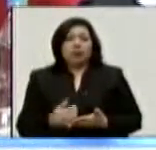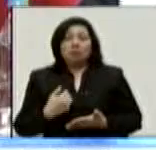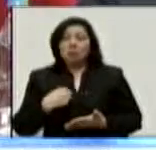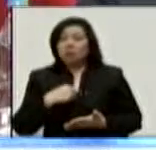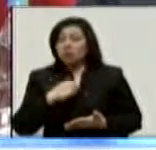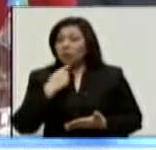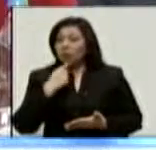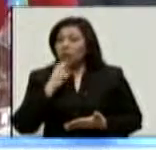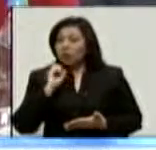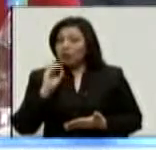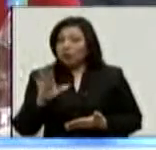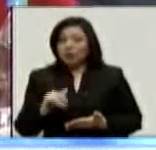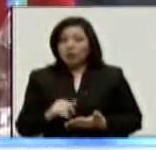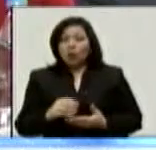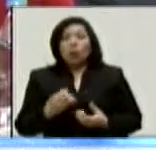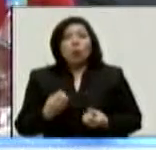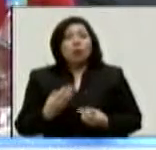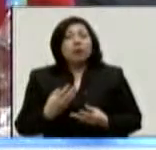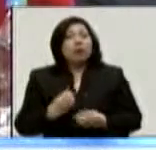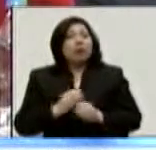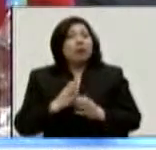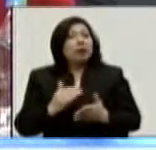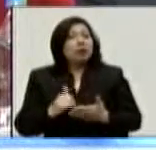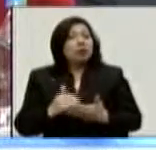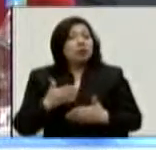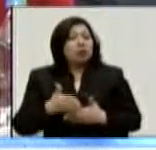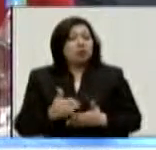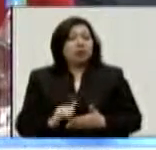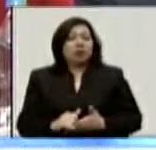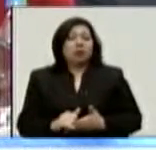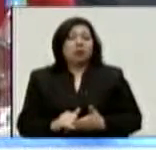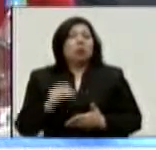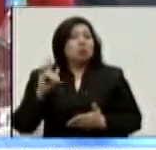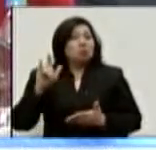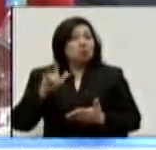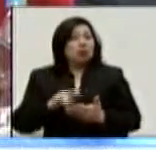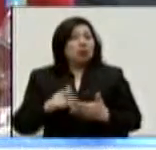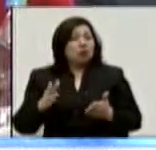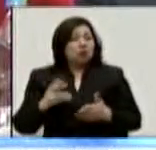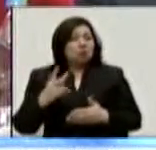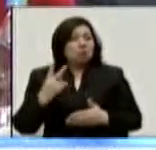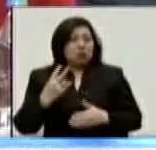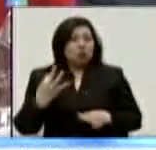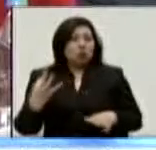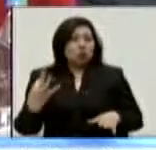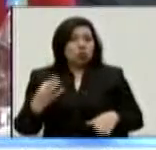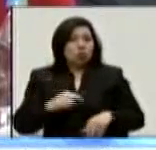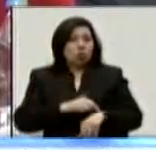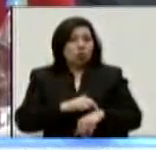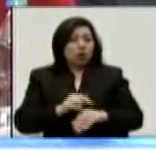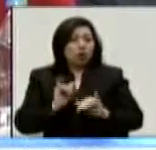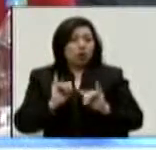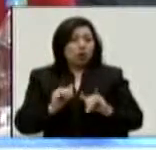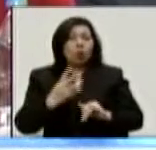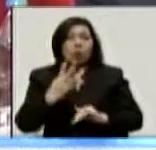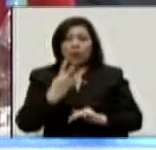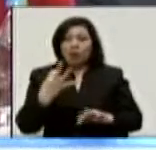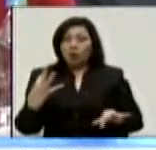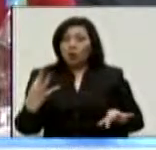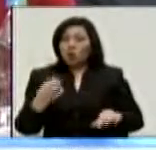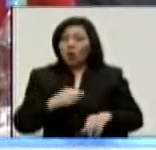decir, durante cuántos días tuve, por ejemplo, a Azerbaiyán, un viaje cerca de 28 horas para permanecer 48